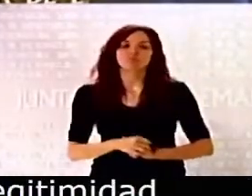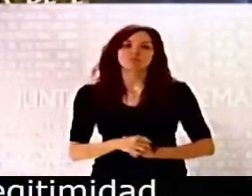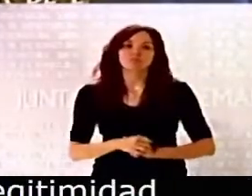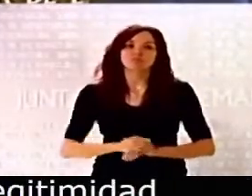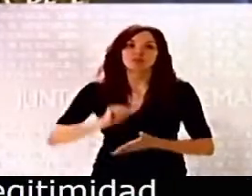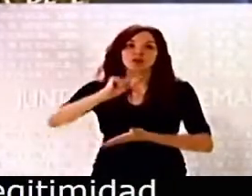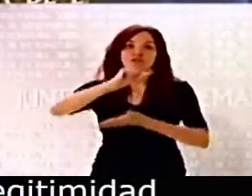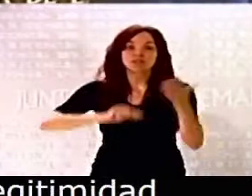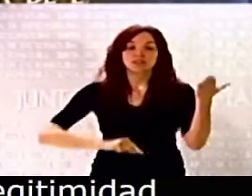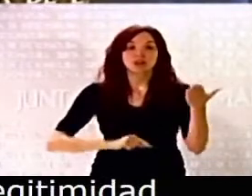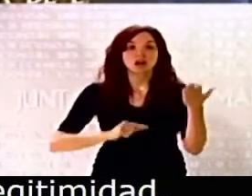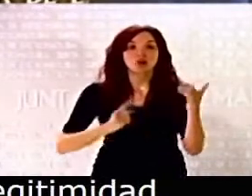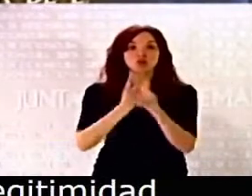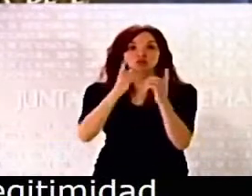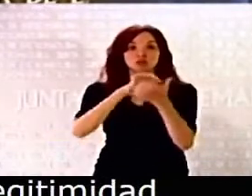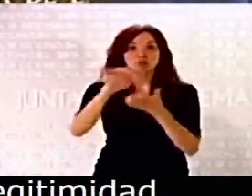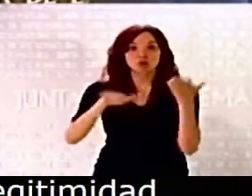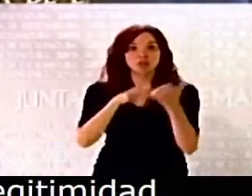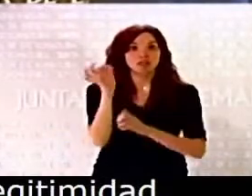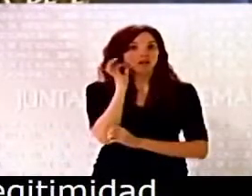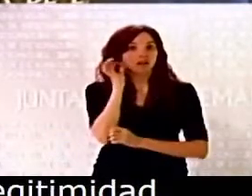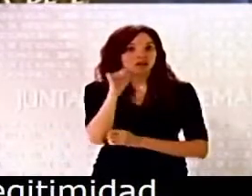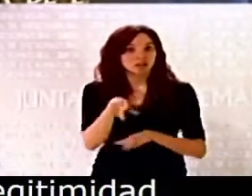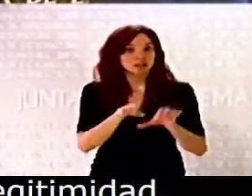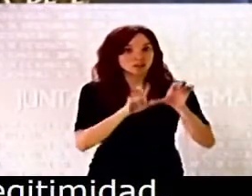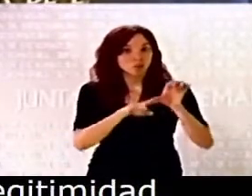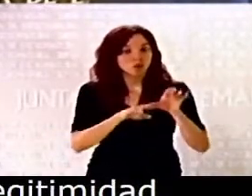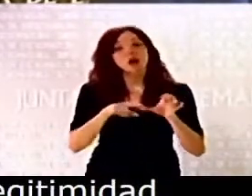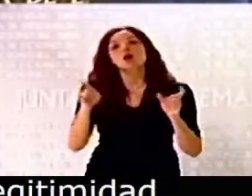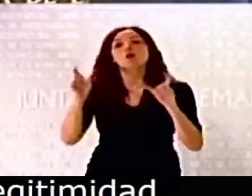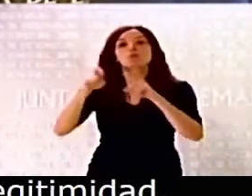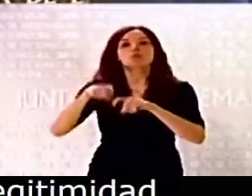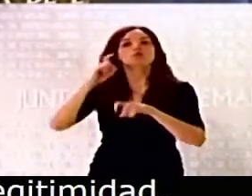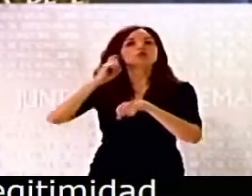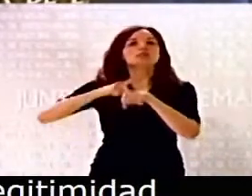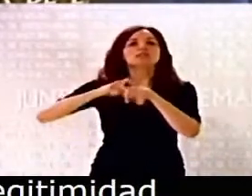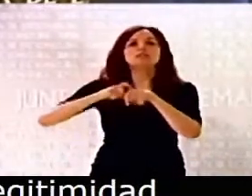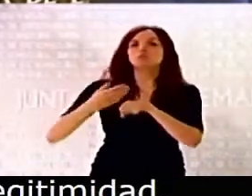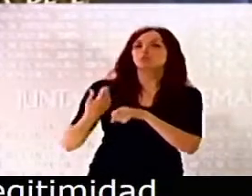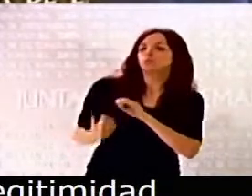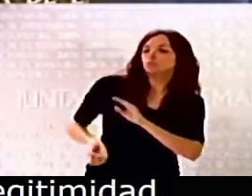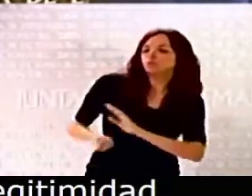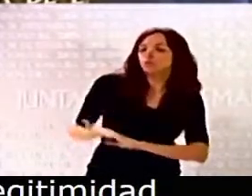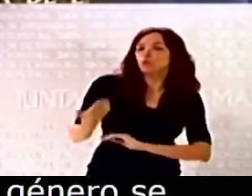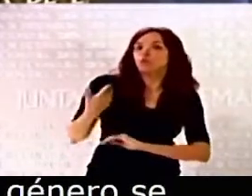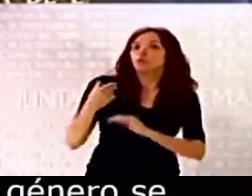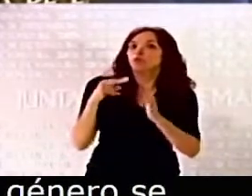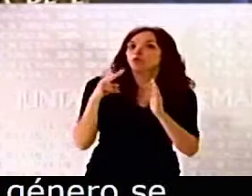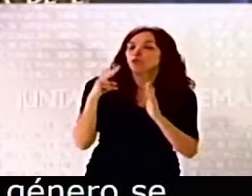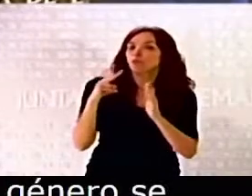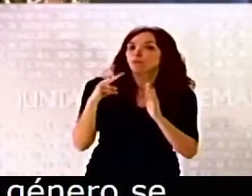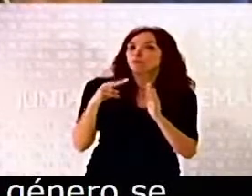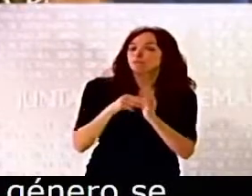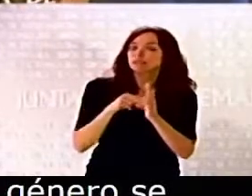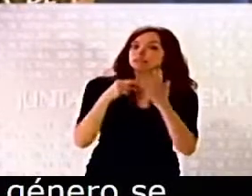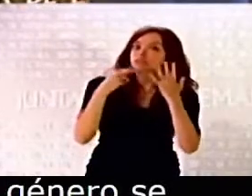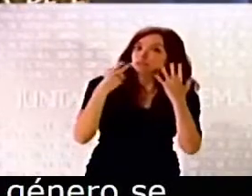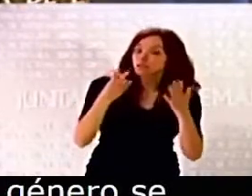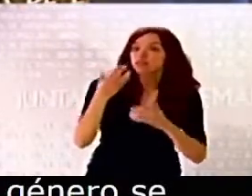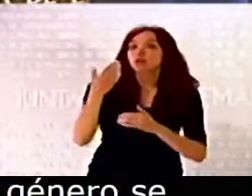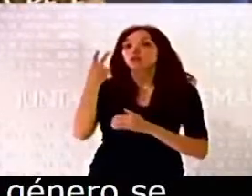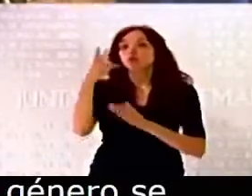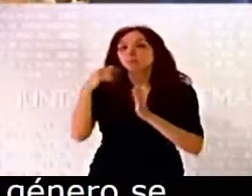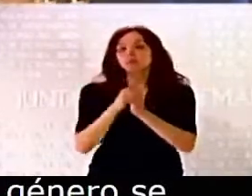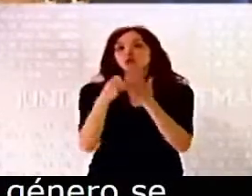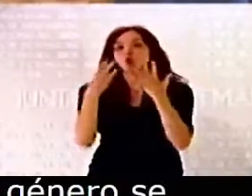violencia de género en Extremadura y los puntos de atención psicológica se pusieron en marcha en el año 2007 y 2008. Es una red